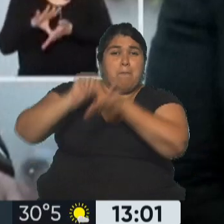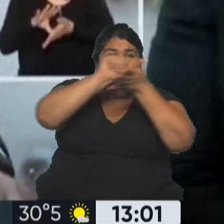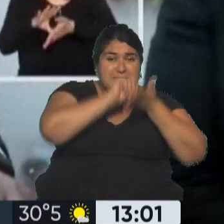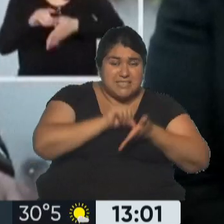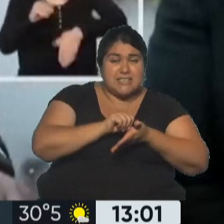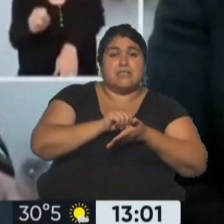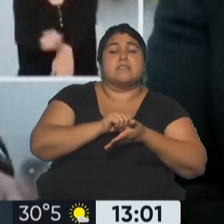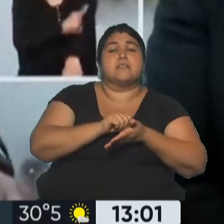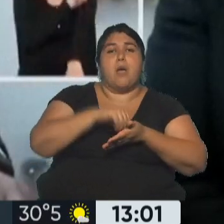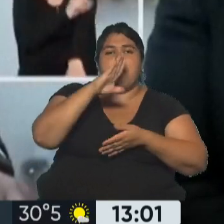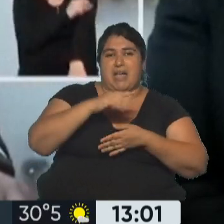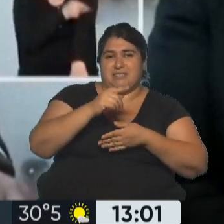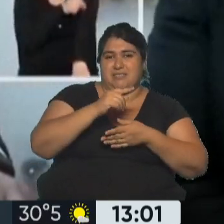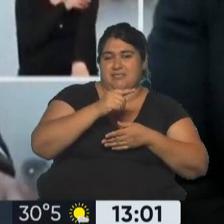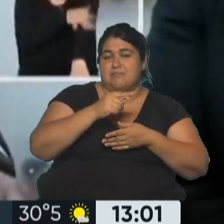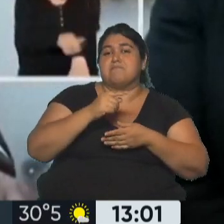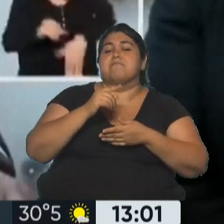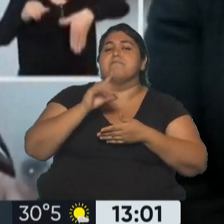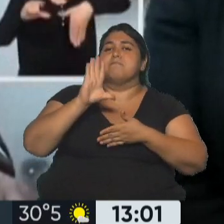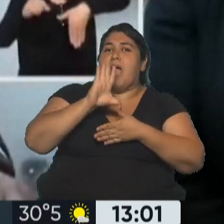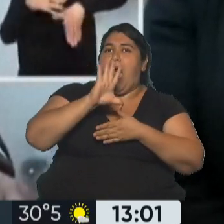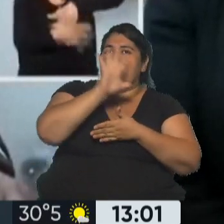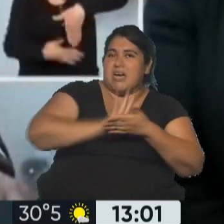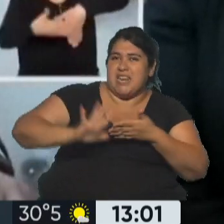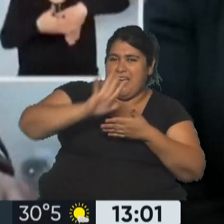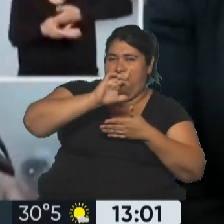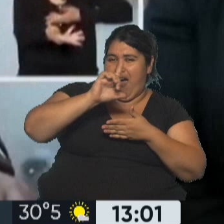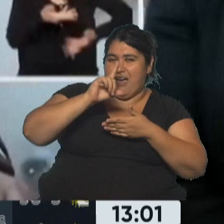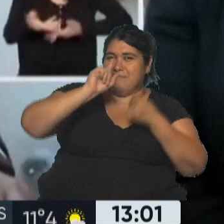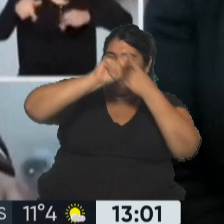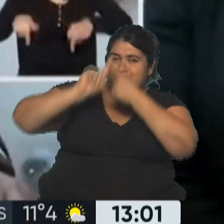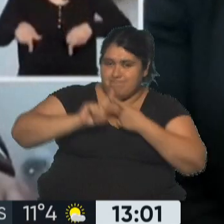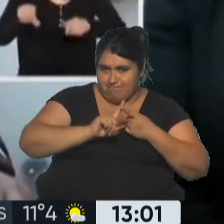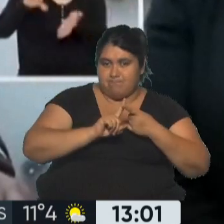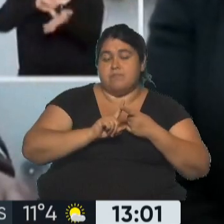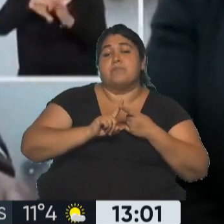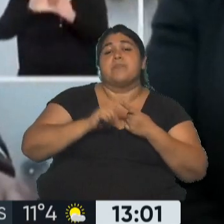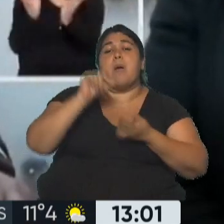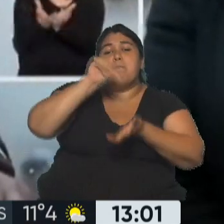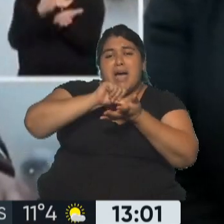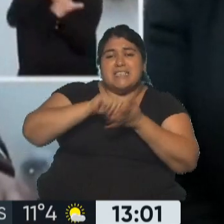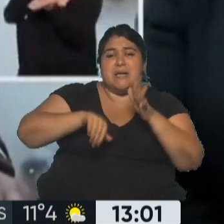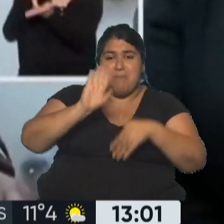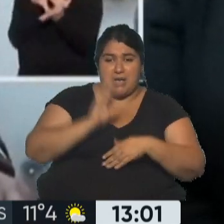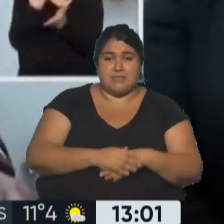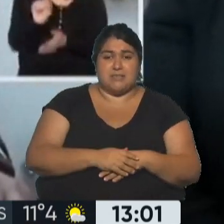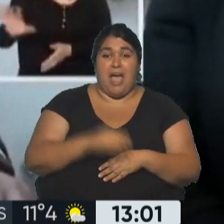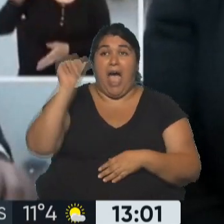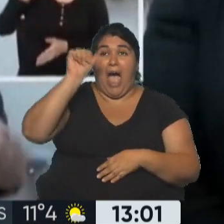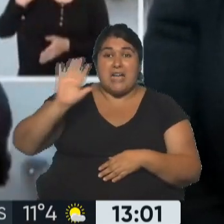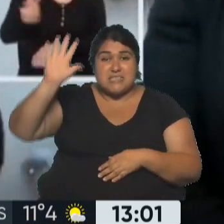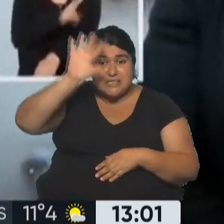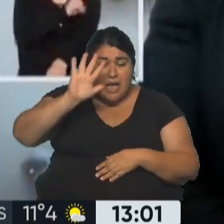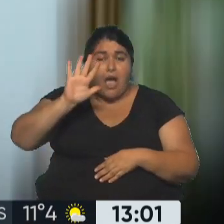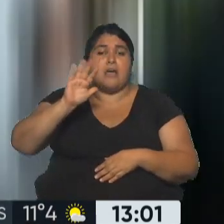del Pacífico de nuestra América para el intercambio con lo que es hoy día el centro del mundo, que son los países del Asia-Pacífico